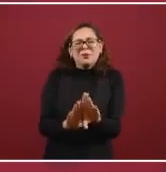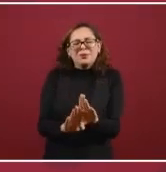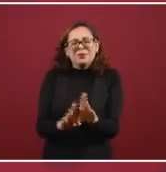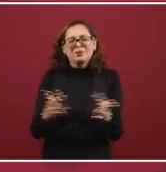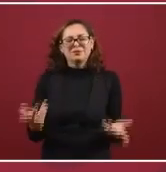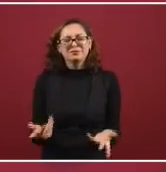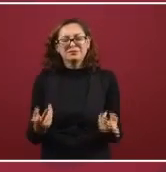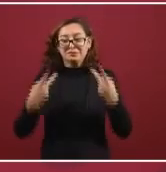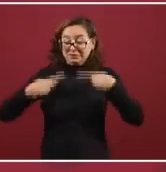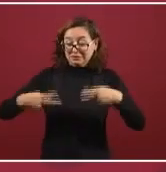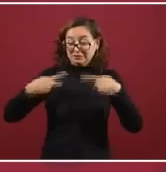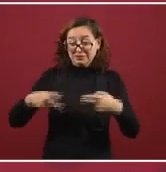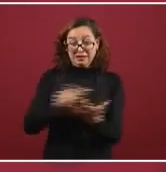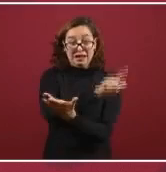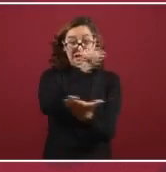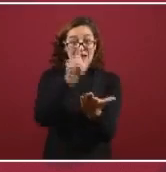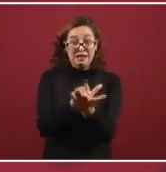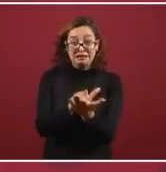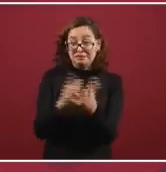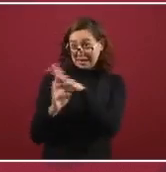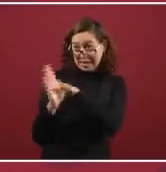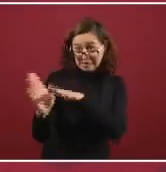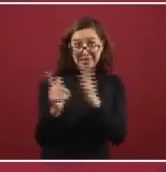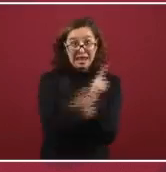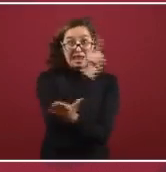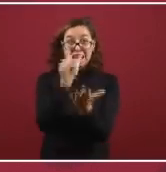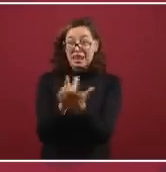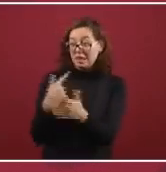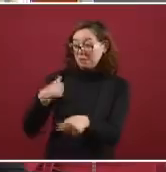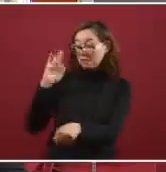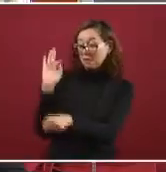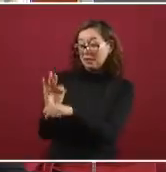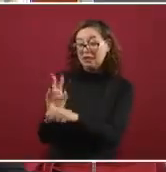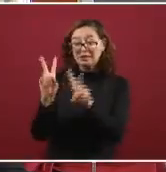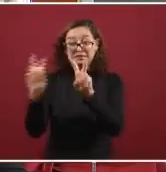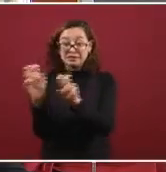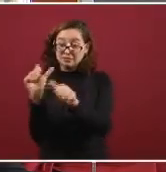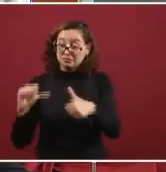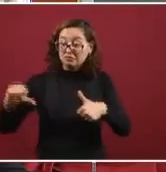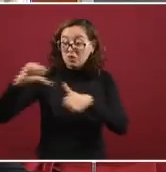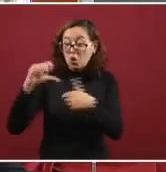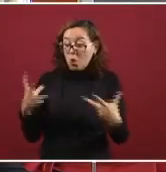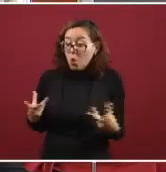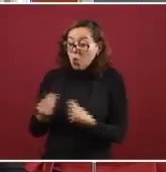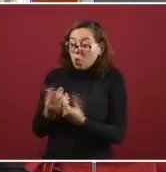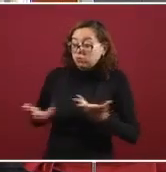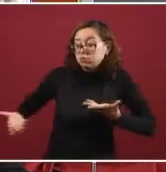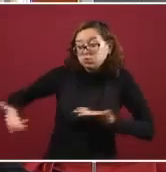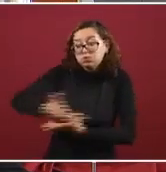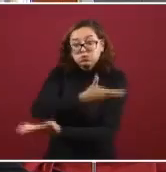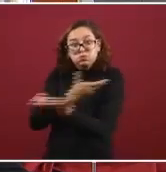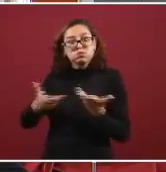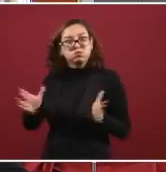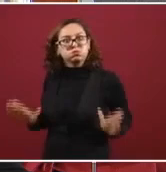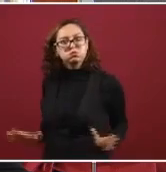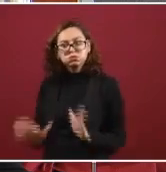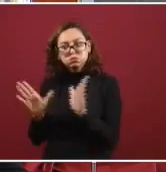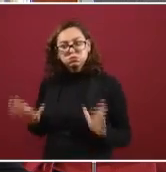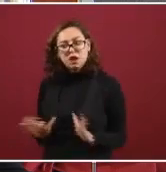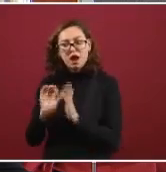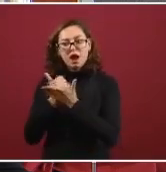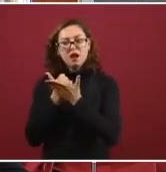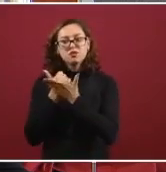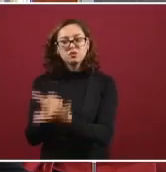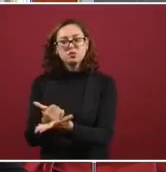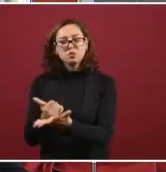migrantes y lo que estamos haciendo ahora con Centroamérica, la cooperación con Centroamérica, es